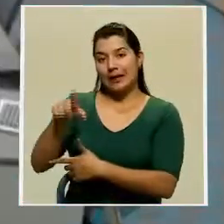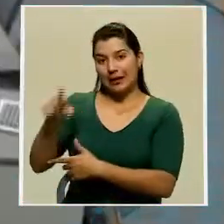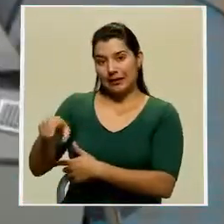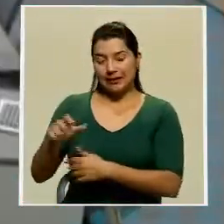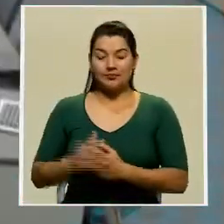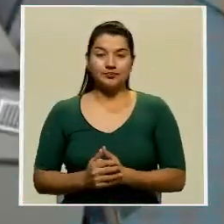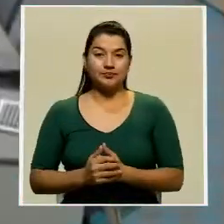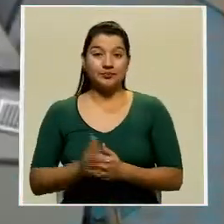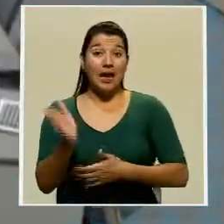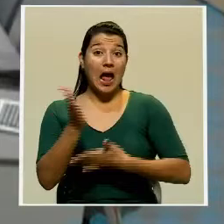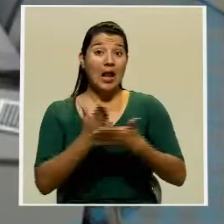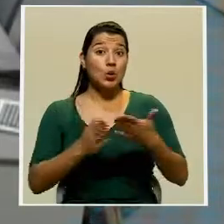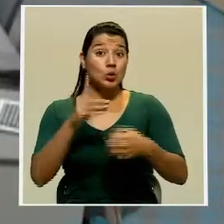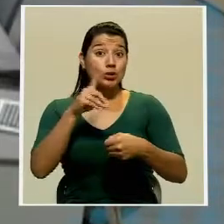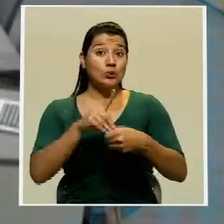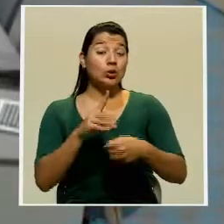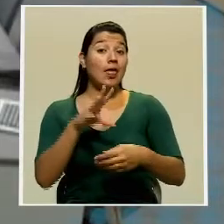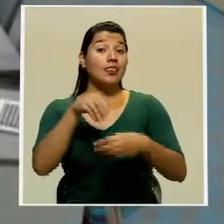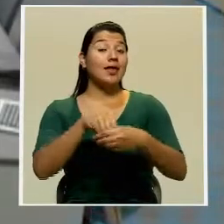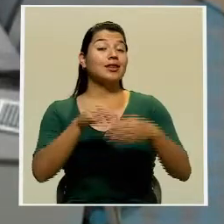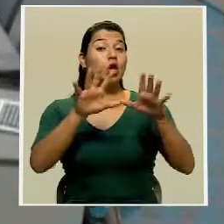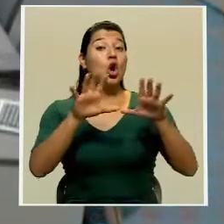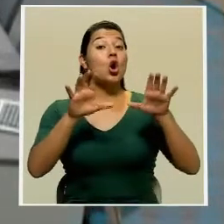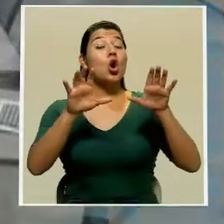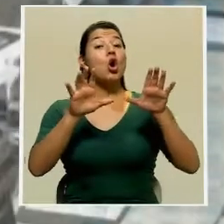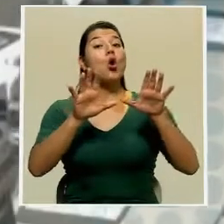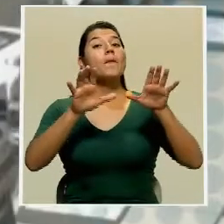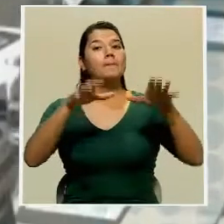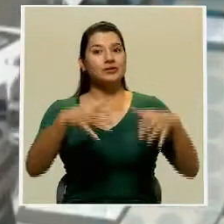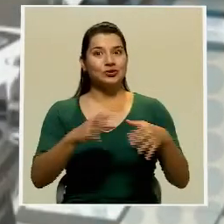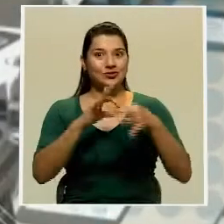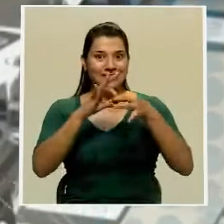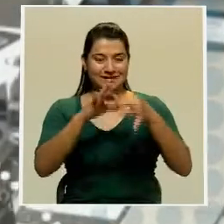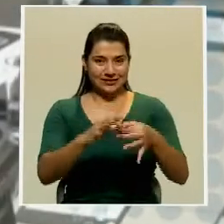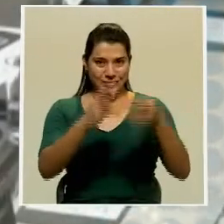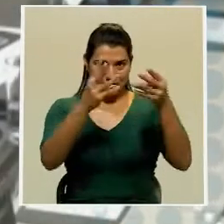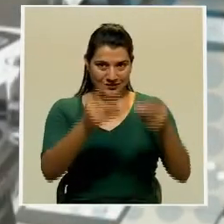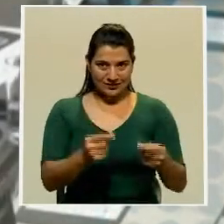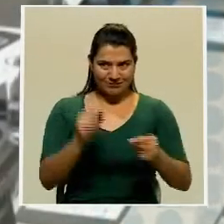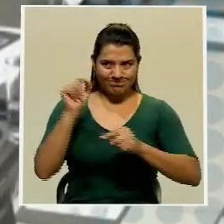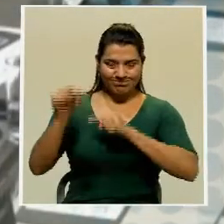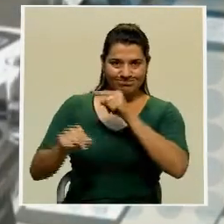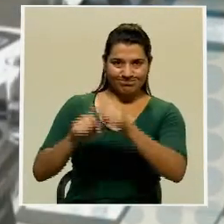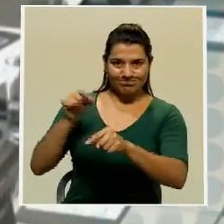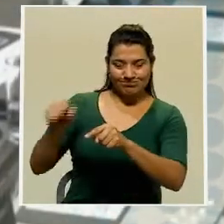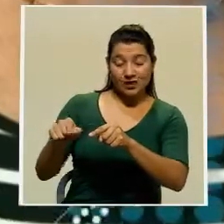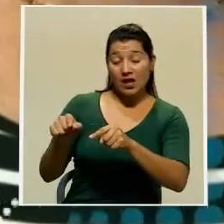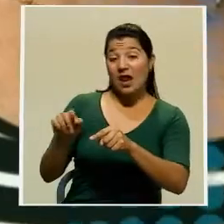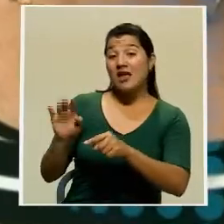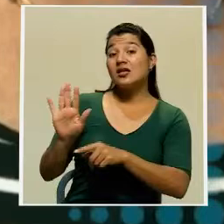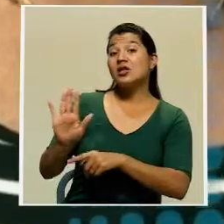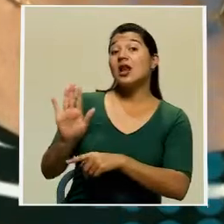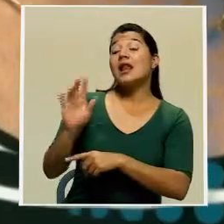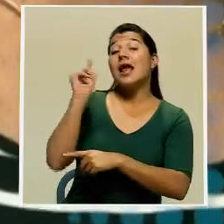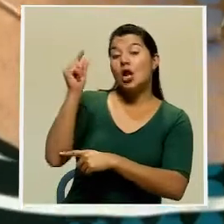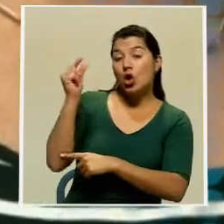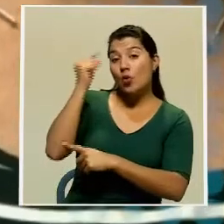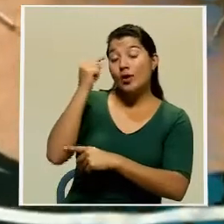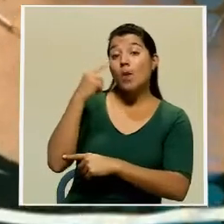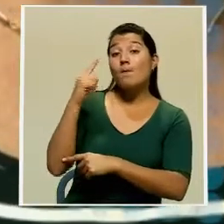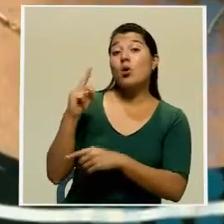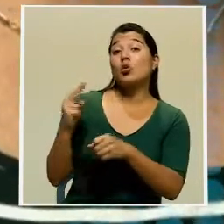Algunos diputados de la Comisión de Hacendarios cuestionaron a los jerarcas de salud la forma como invertirán el presupuesto extraordinario de